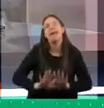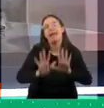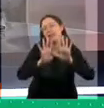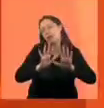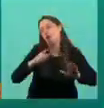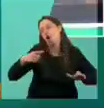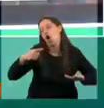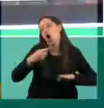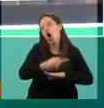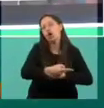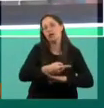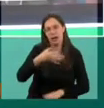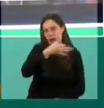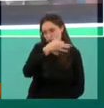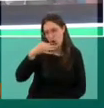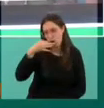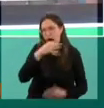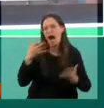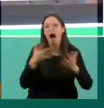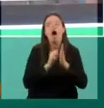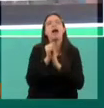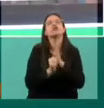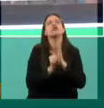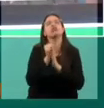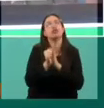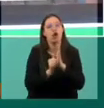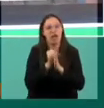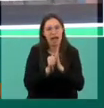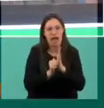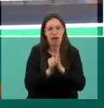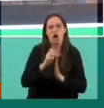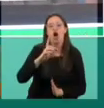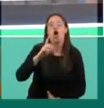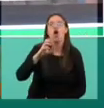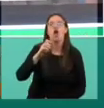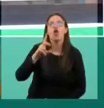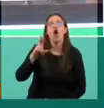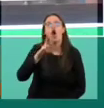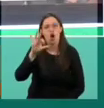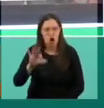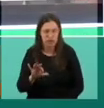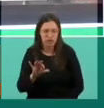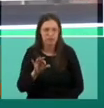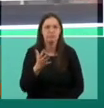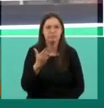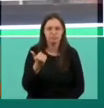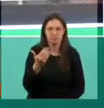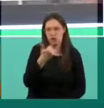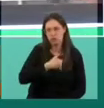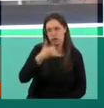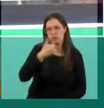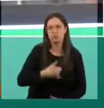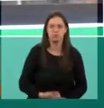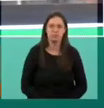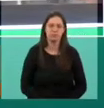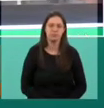Nos vamos en vivo, concretamente en Dolores fue desarticulada una organización. Contanos un poco más.